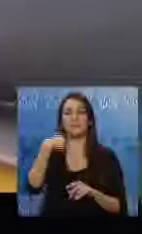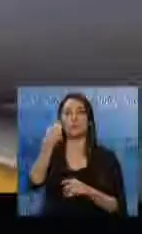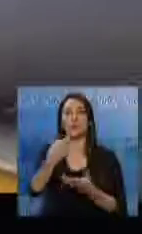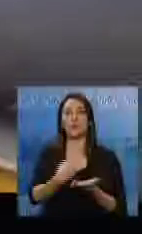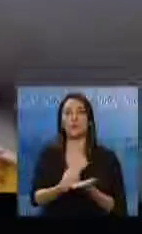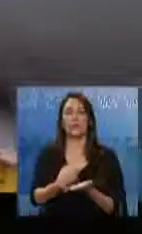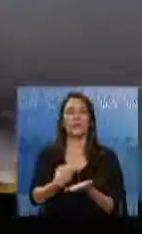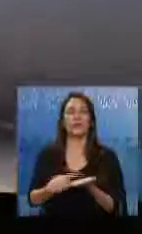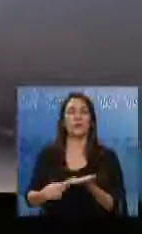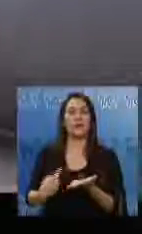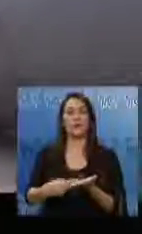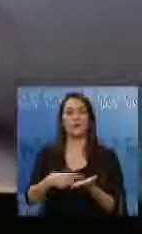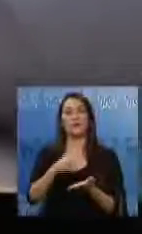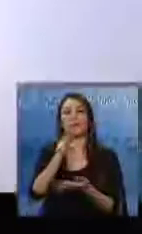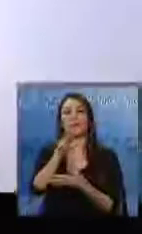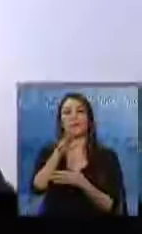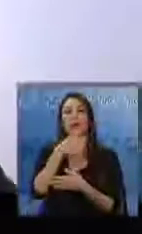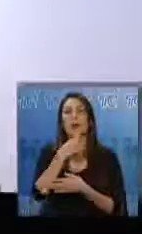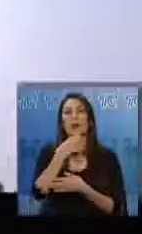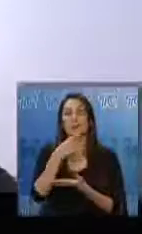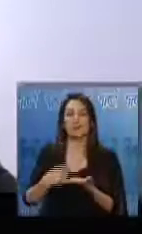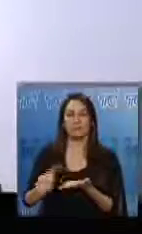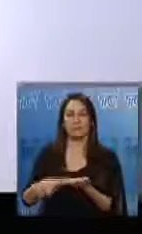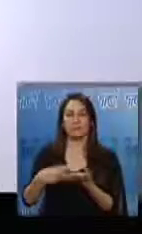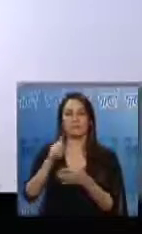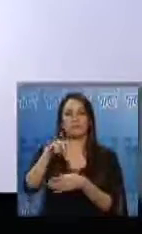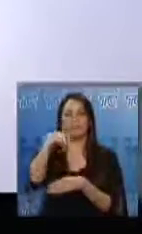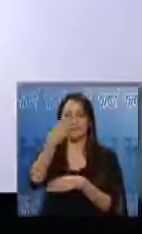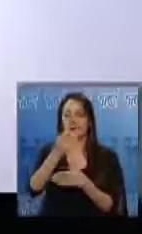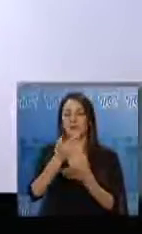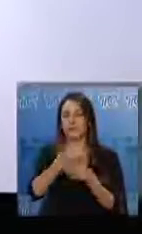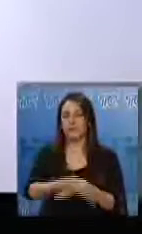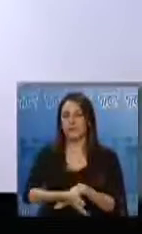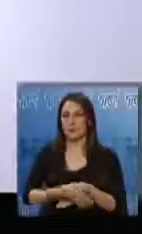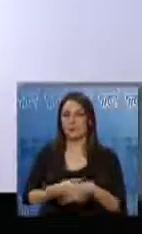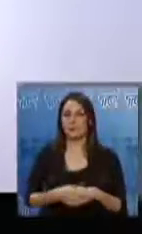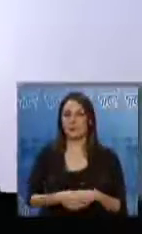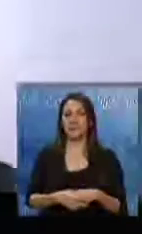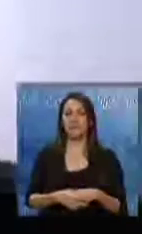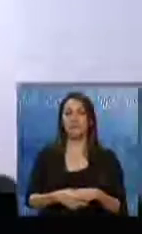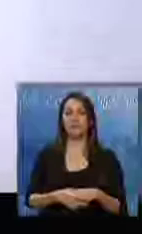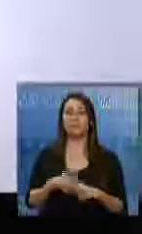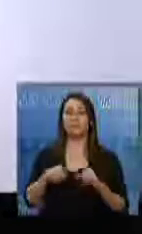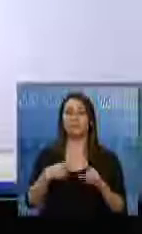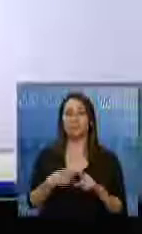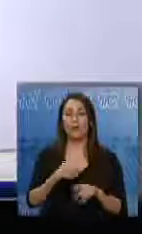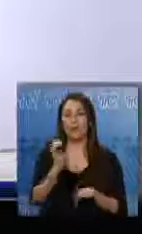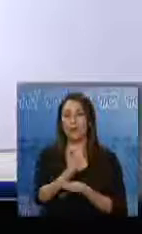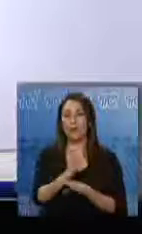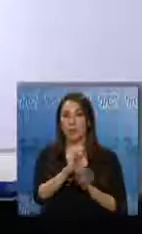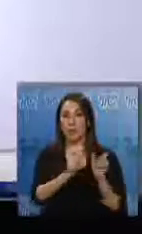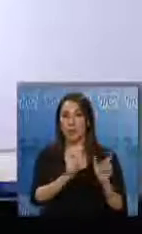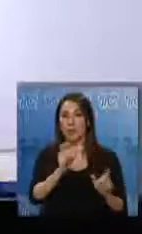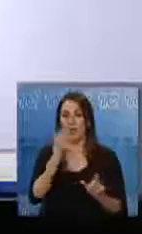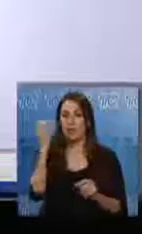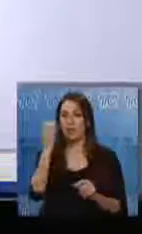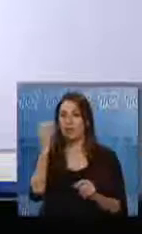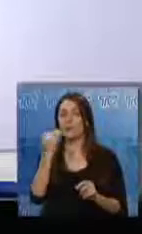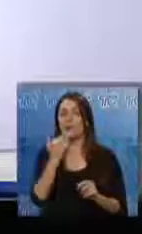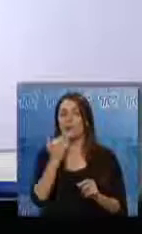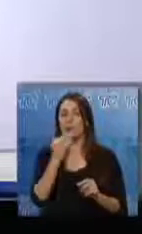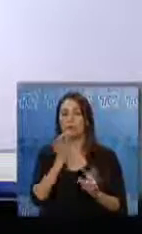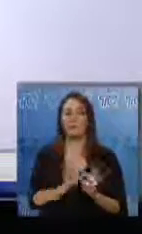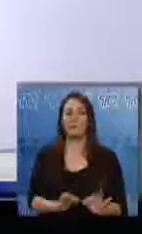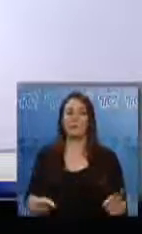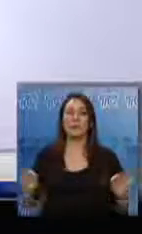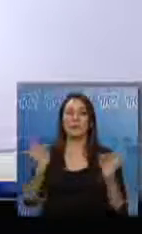en Quito, el próximo 25 de agosto. Representantes de los diferentes gremios transportistas, ecuatorianos y colombianos, y es muy